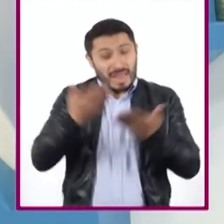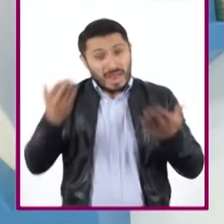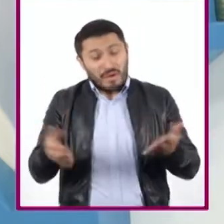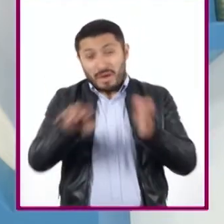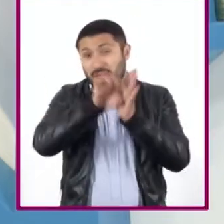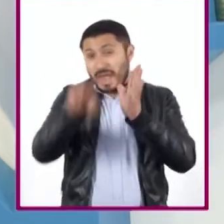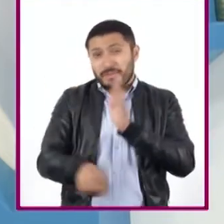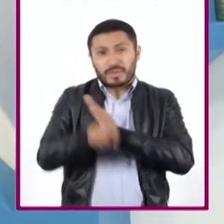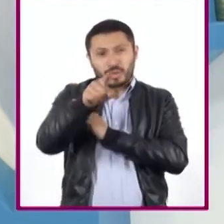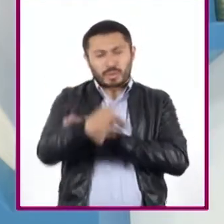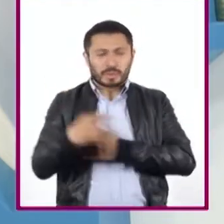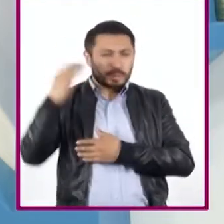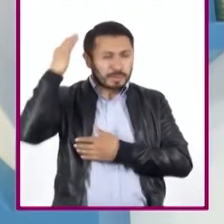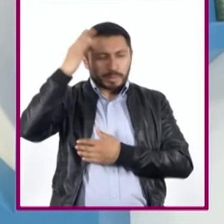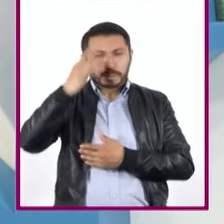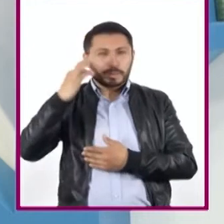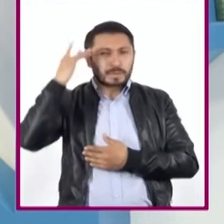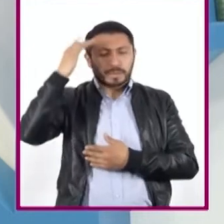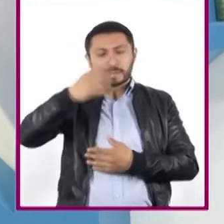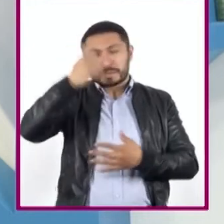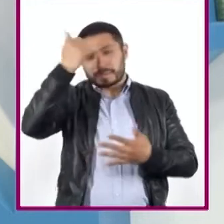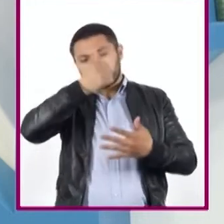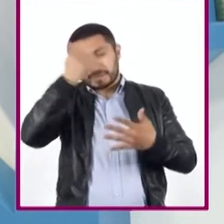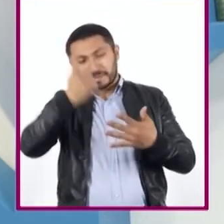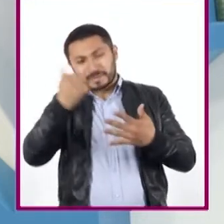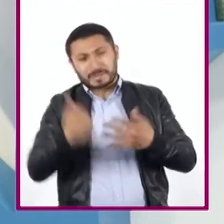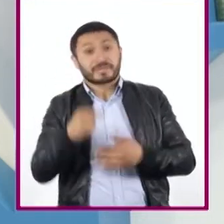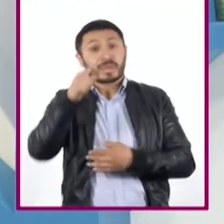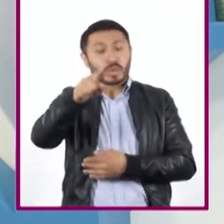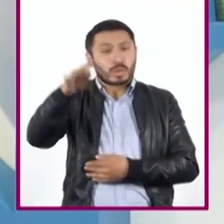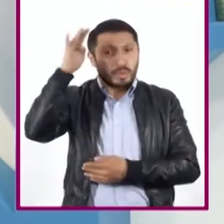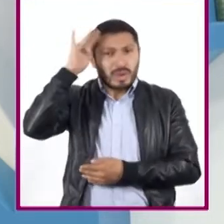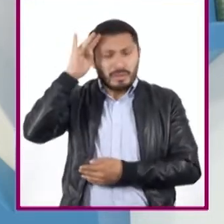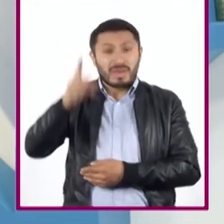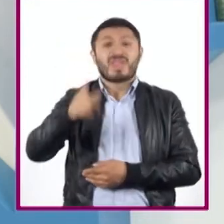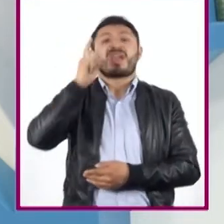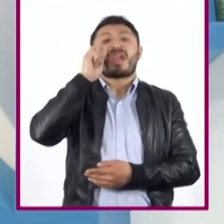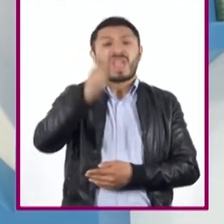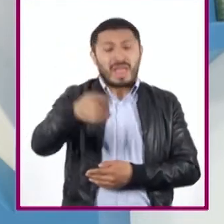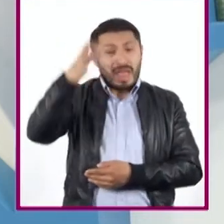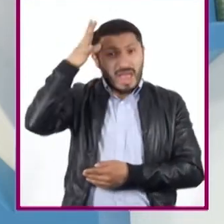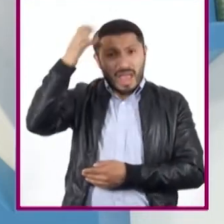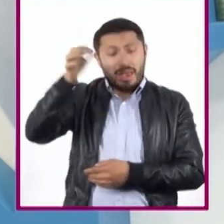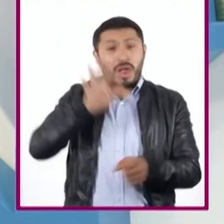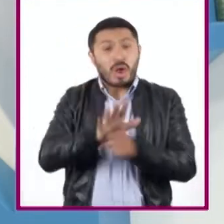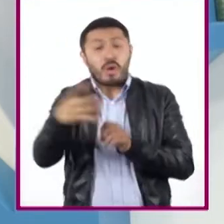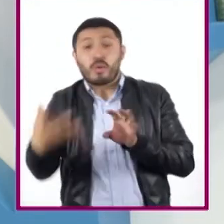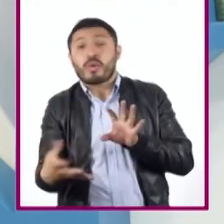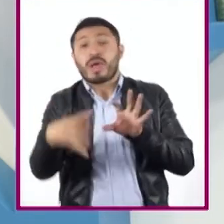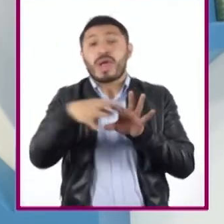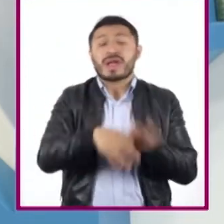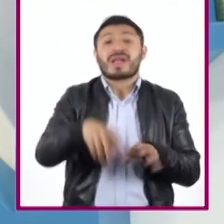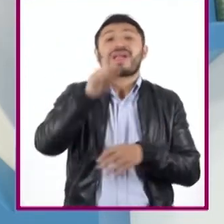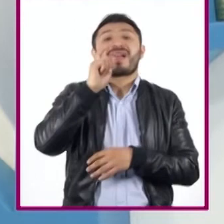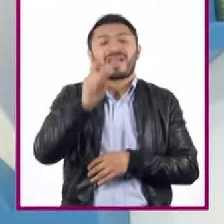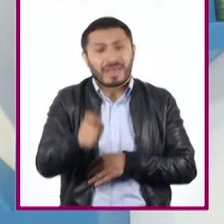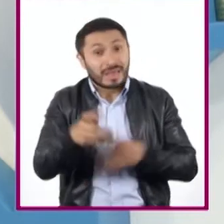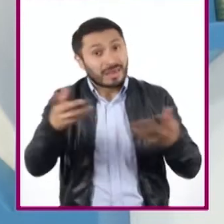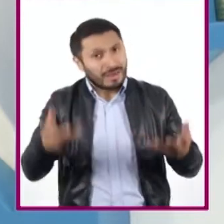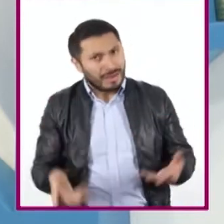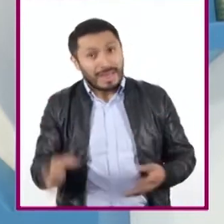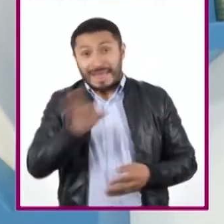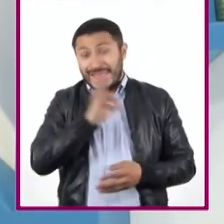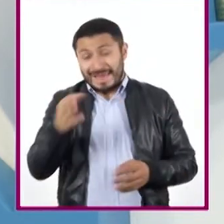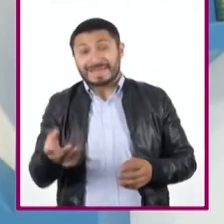analicen cada situación que se plantea y piensen a qué concepto hace referencia, es decir, si tiene que